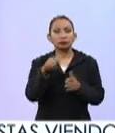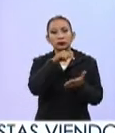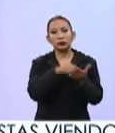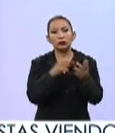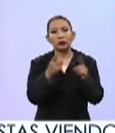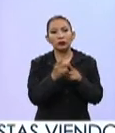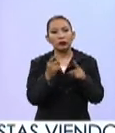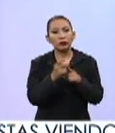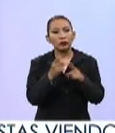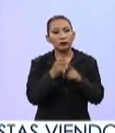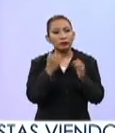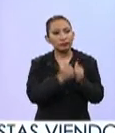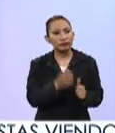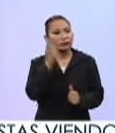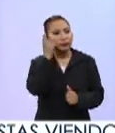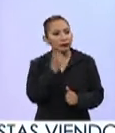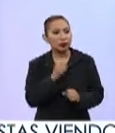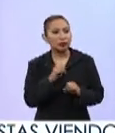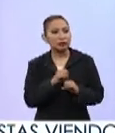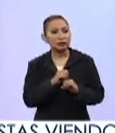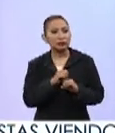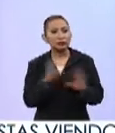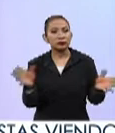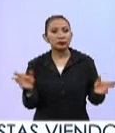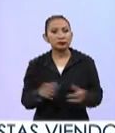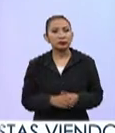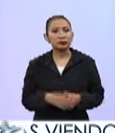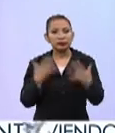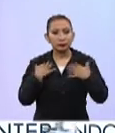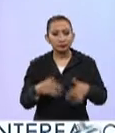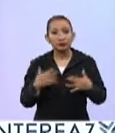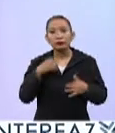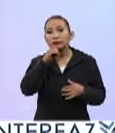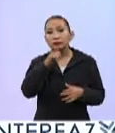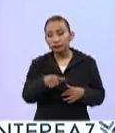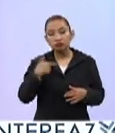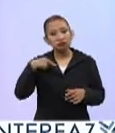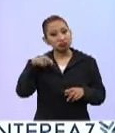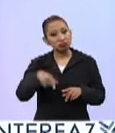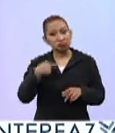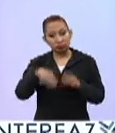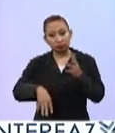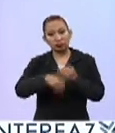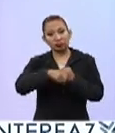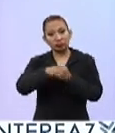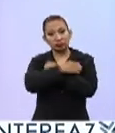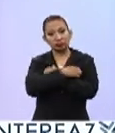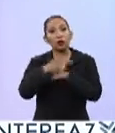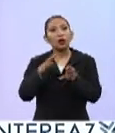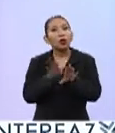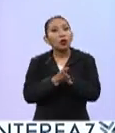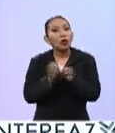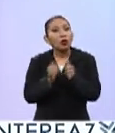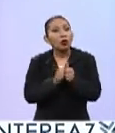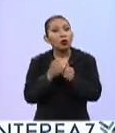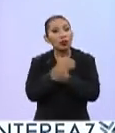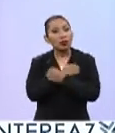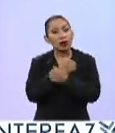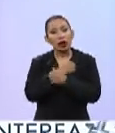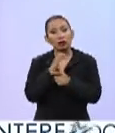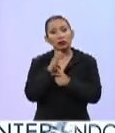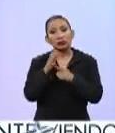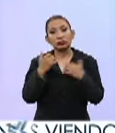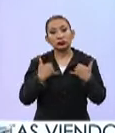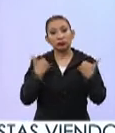lugar donde quedarse y, por supuesto, vestidos, sino también la educación, porque con la educación, entonces